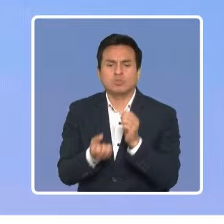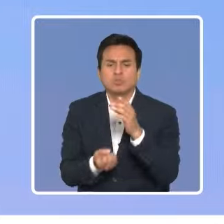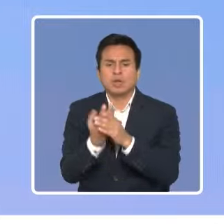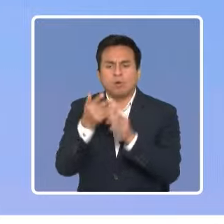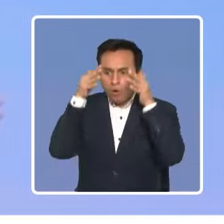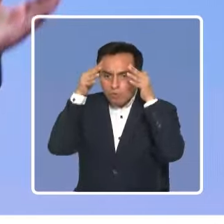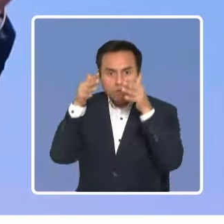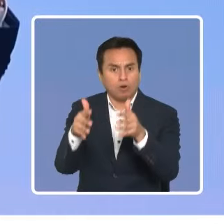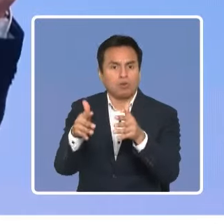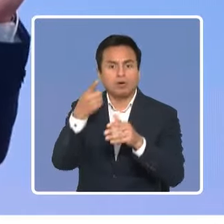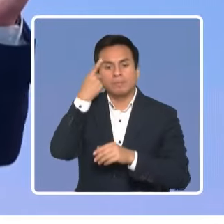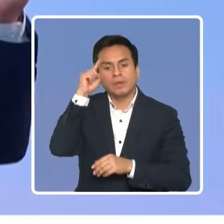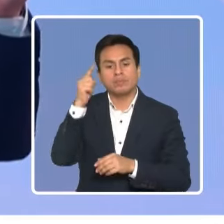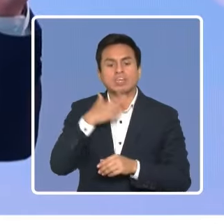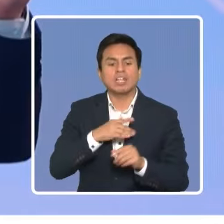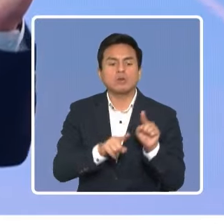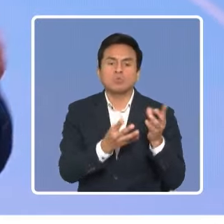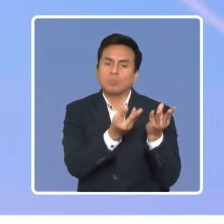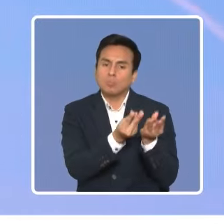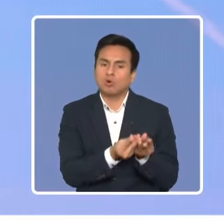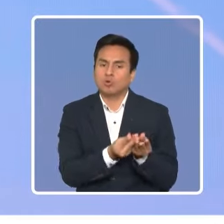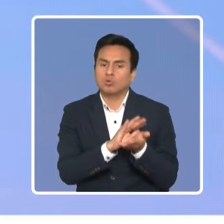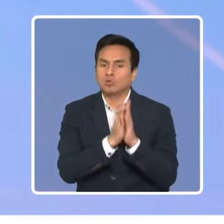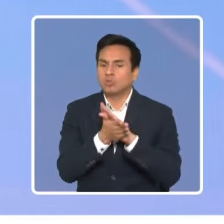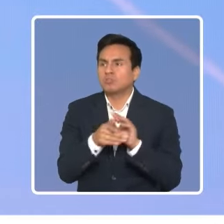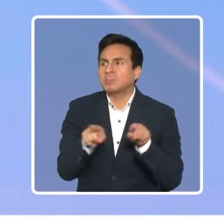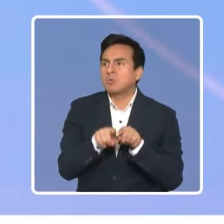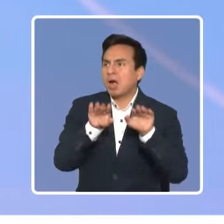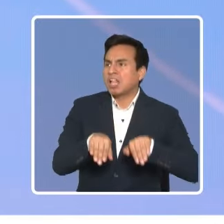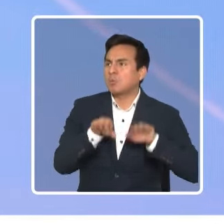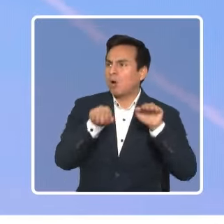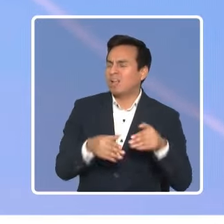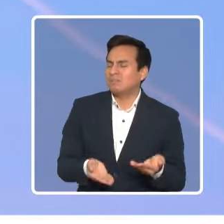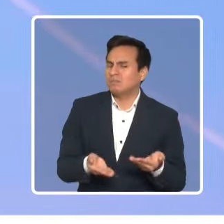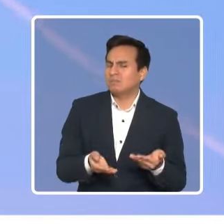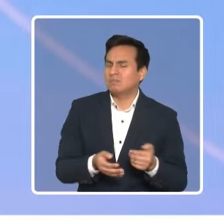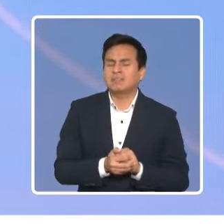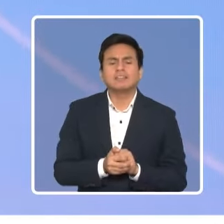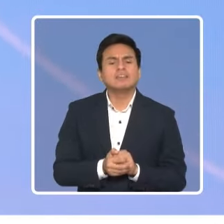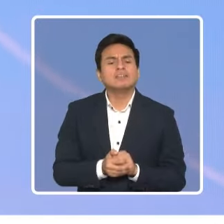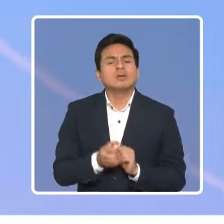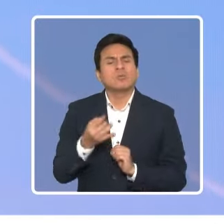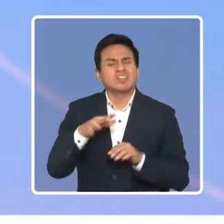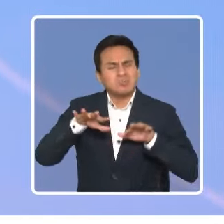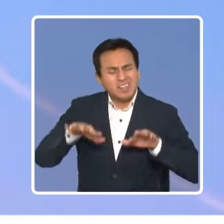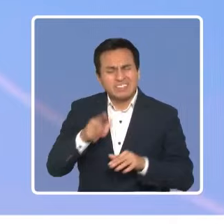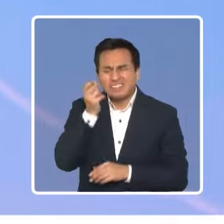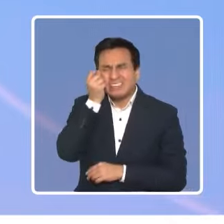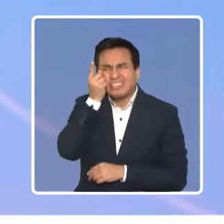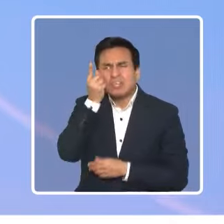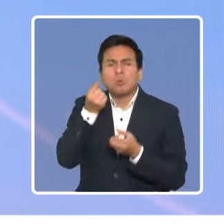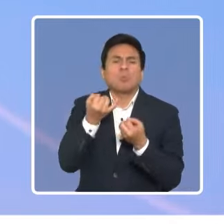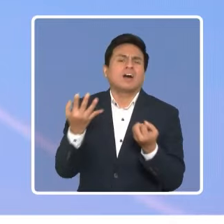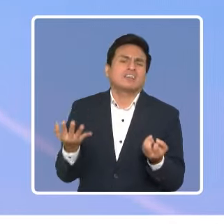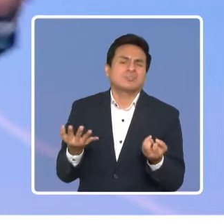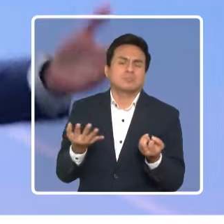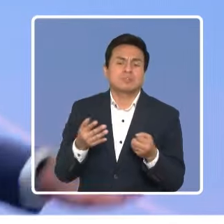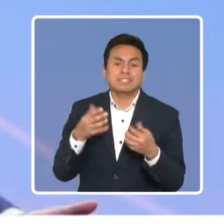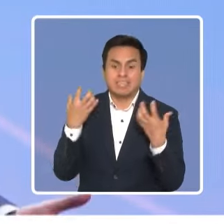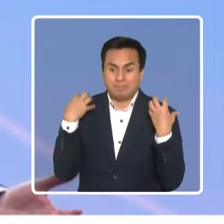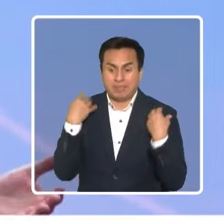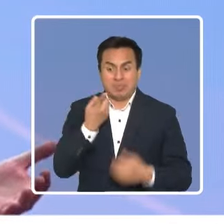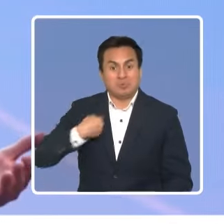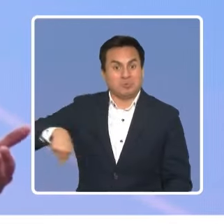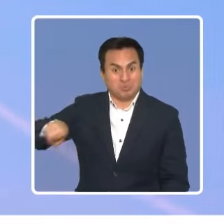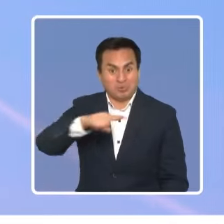nuevo foco, pero quieren unos pocos que todo siga igual. ¿Cuánto nos cuesta entender que depende